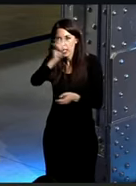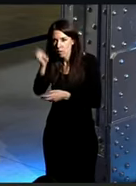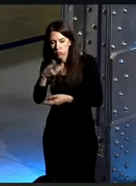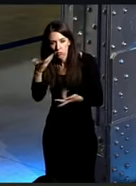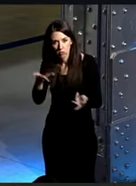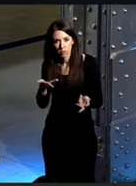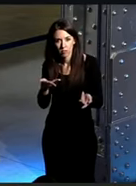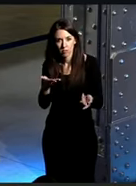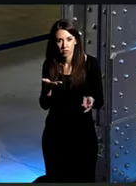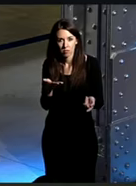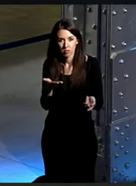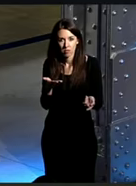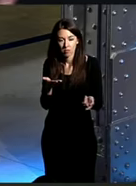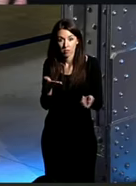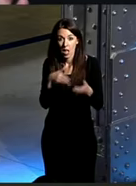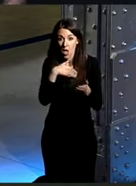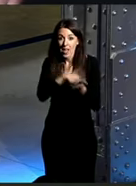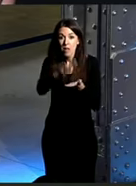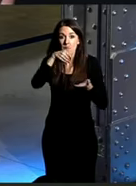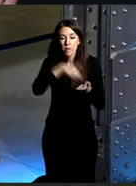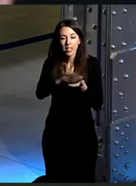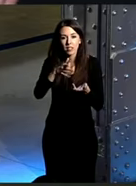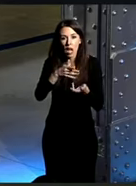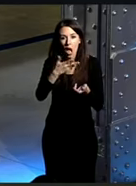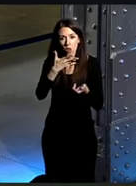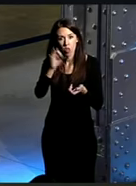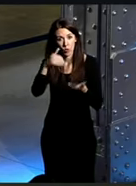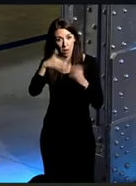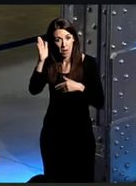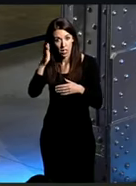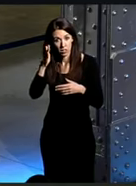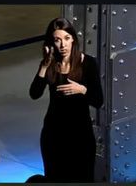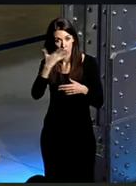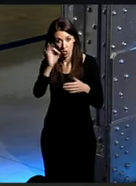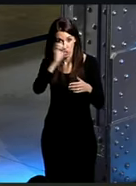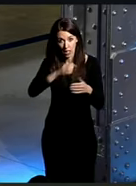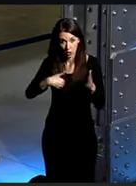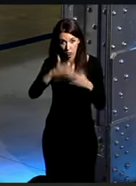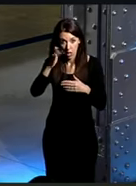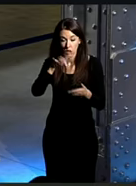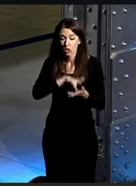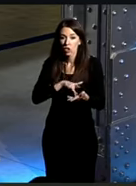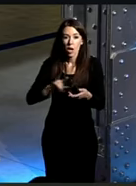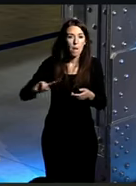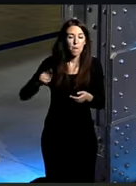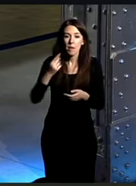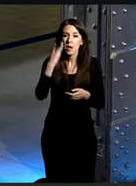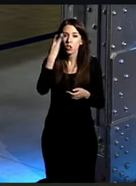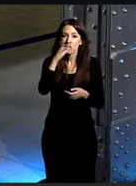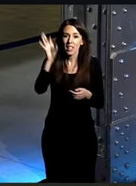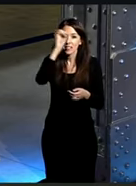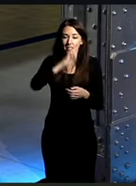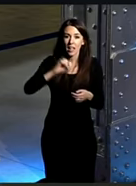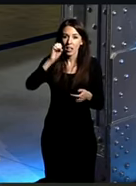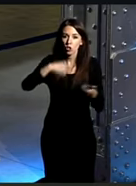¿no? Entonces, las imprentas, que hubo más de 50, a lo largo de 50 años, estuvieron los primeros 30 años